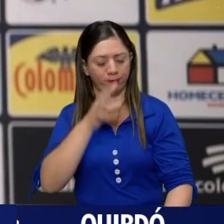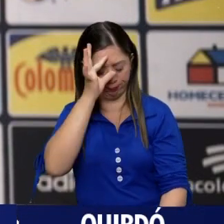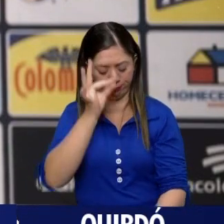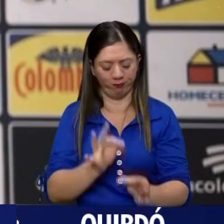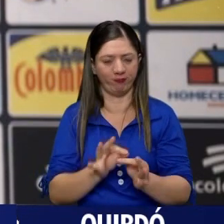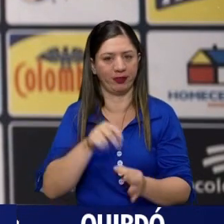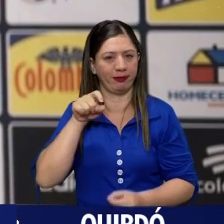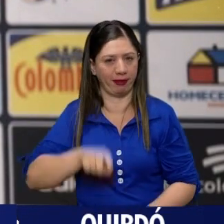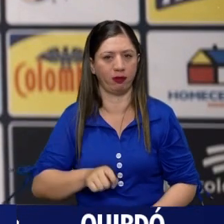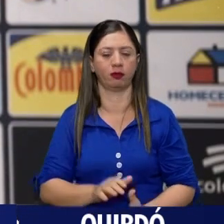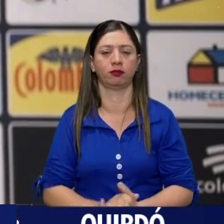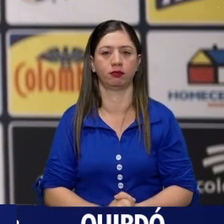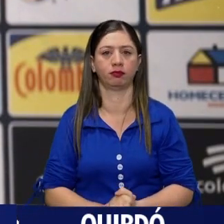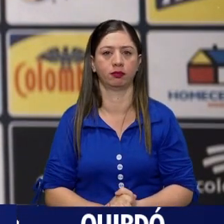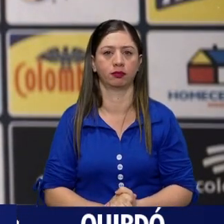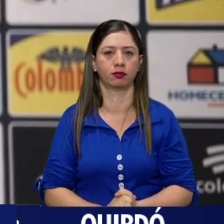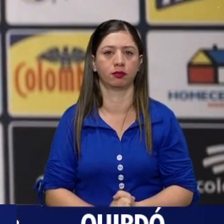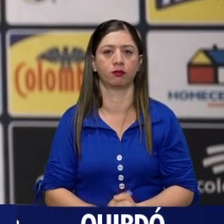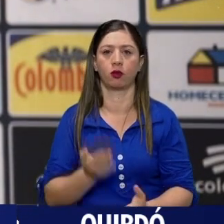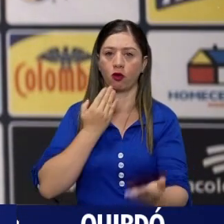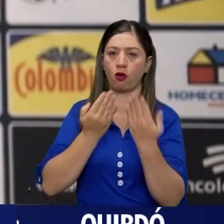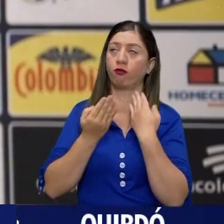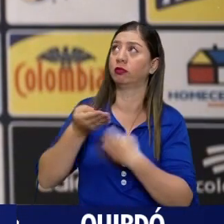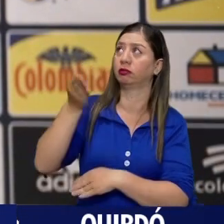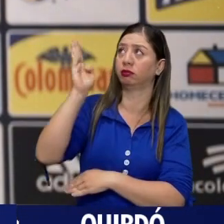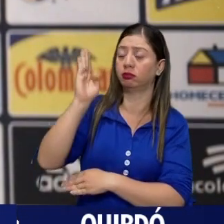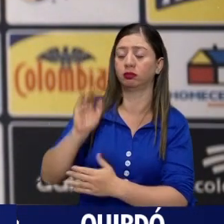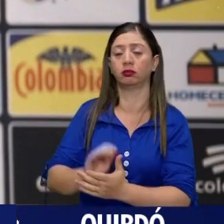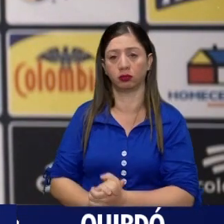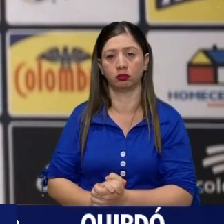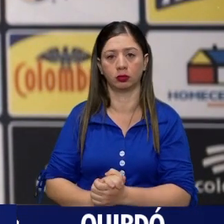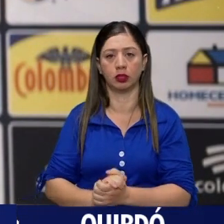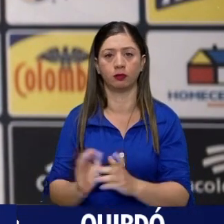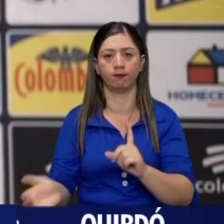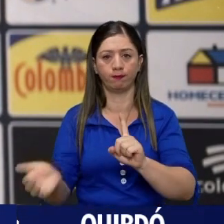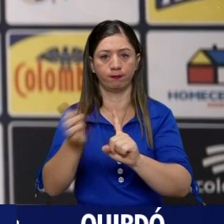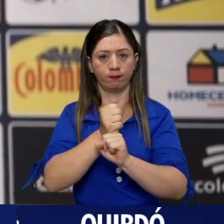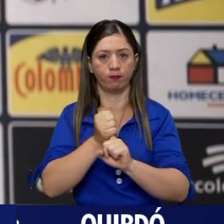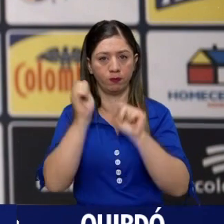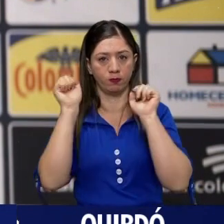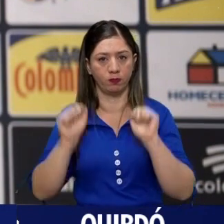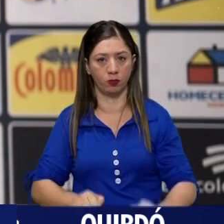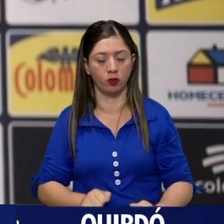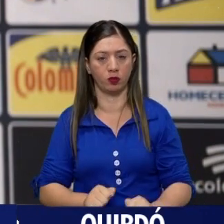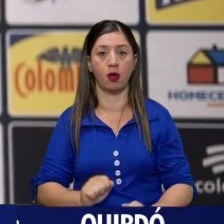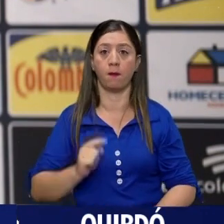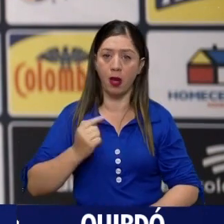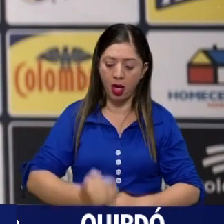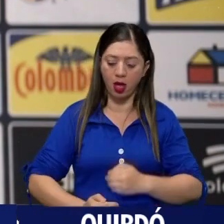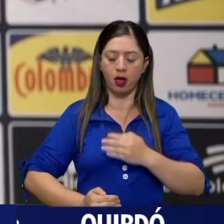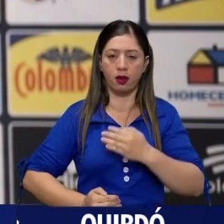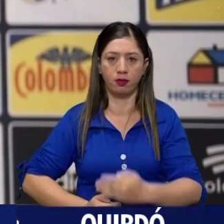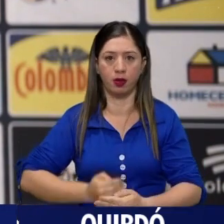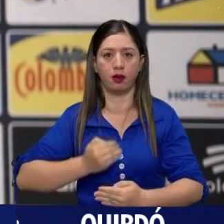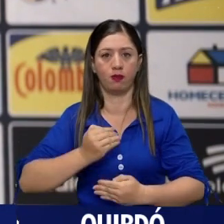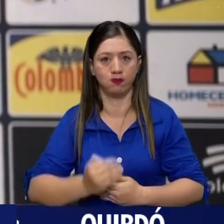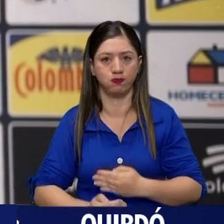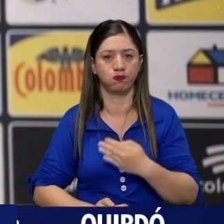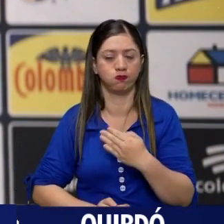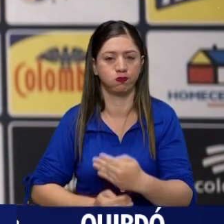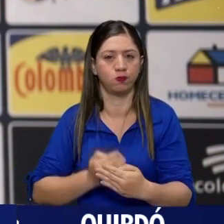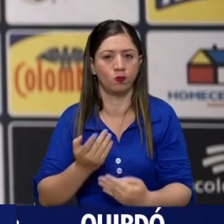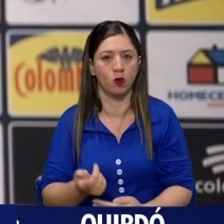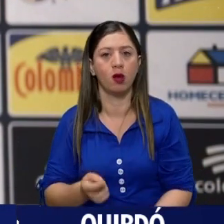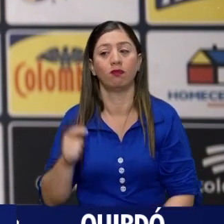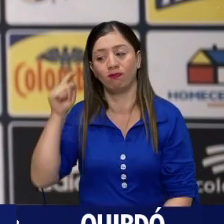fe, pero bueno, confiando en Dios sabemos que lo vamos a lograr, pero primero esto es paso a paso, tenemos que pensar